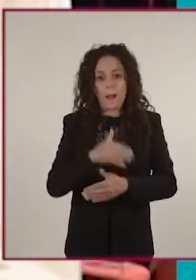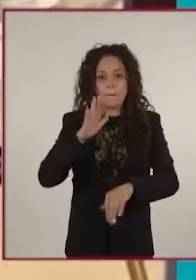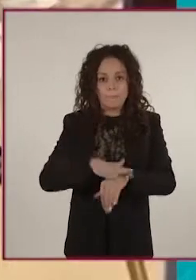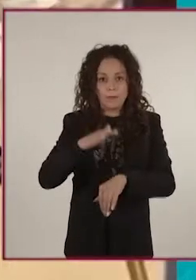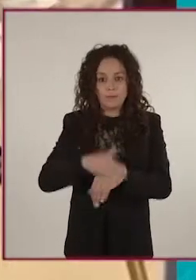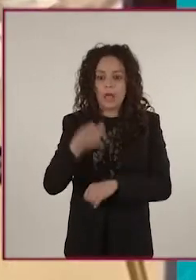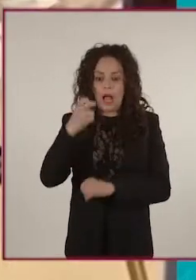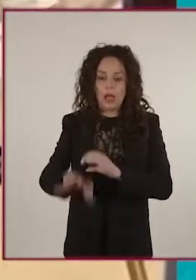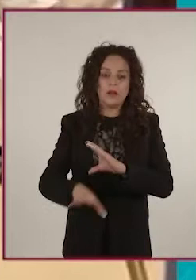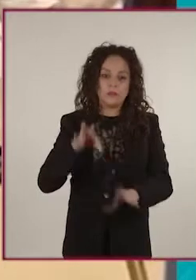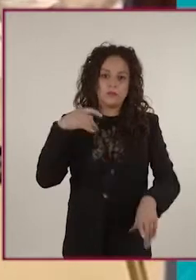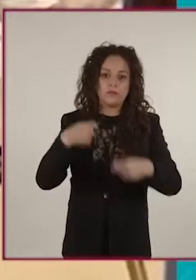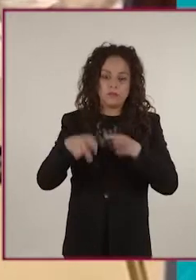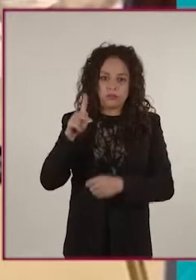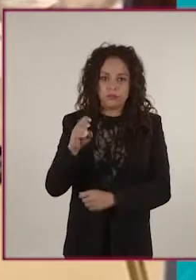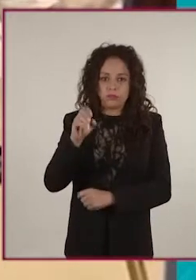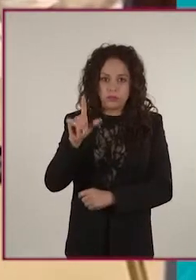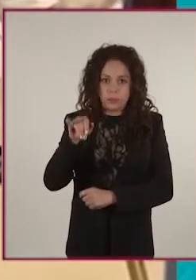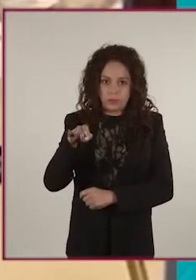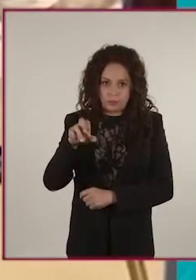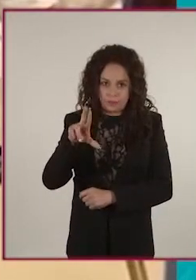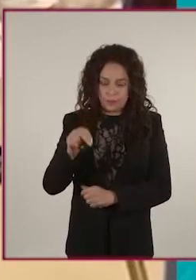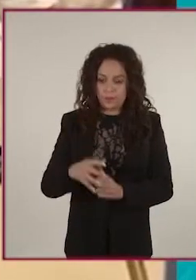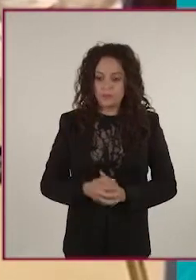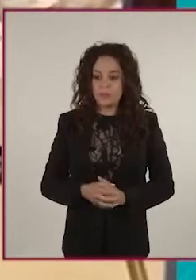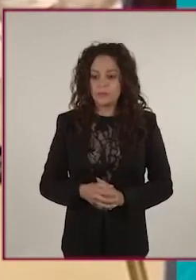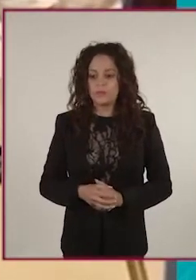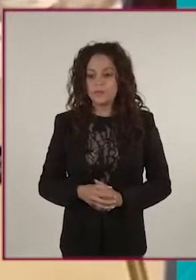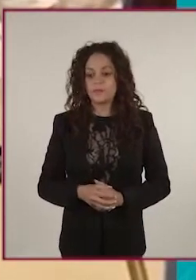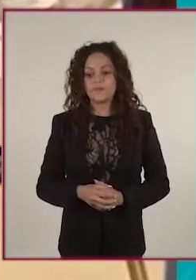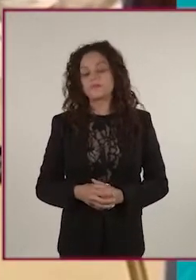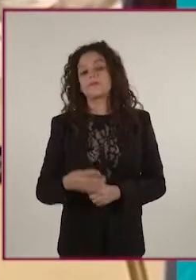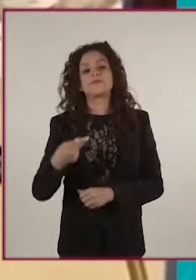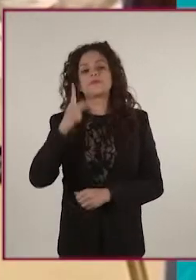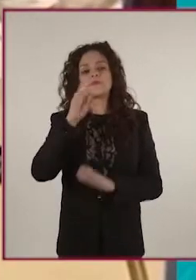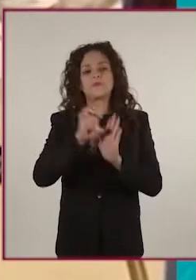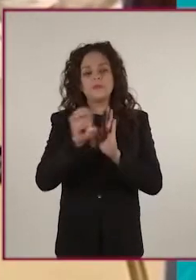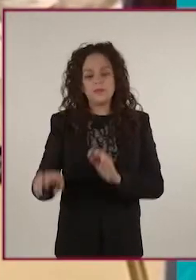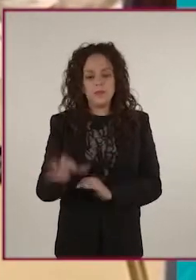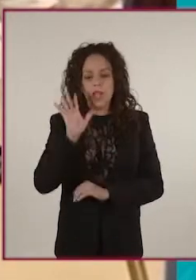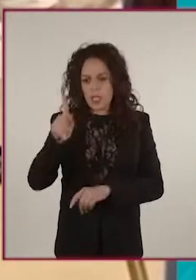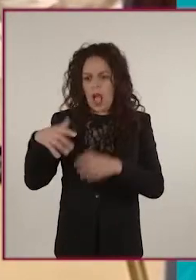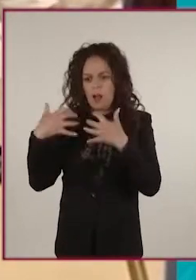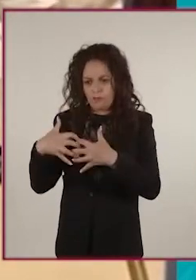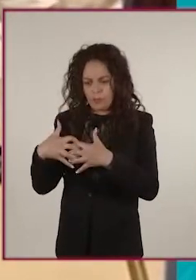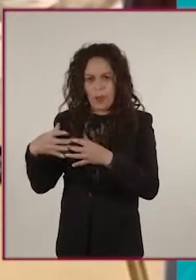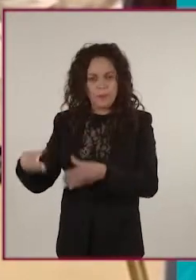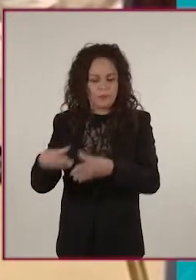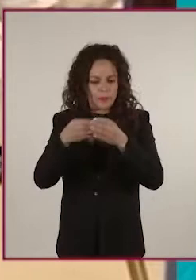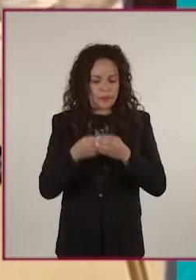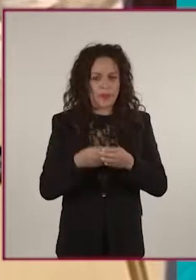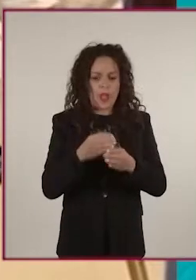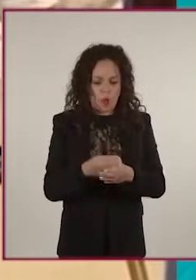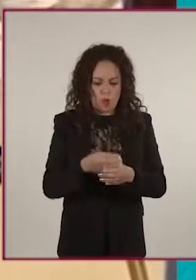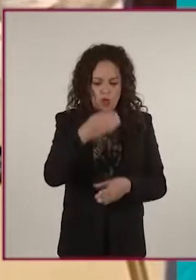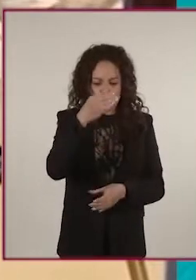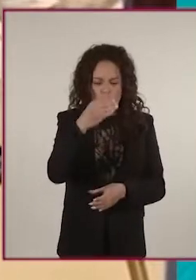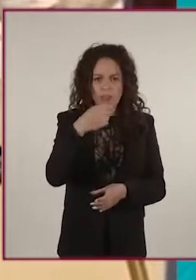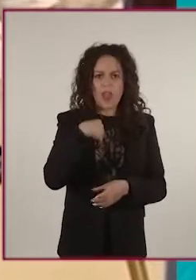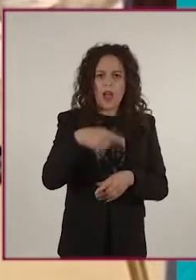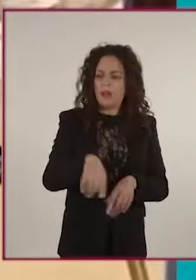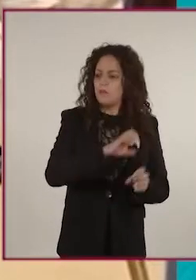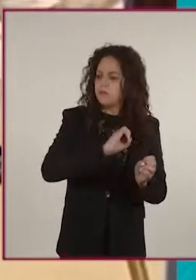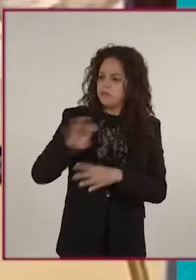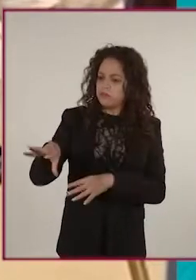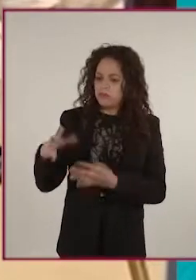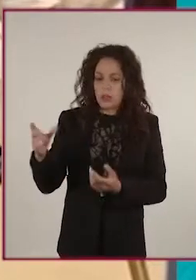¿no? ¿Cómo se desintegra eso? Si ya tengo la botella y la tiro en el agua, ¿cómo se desintegra? ¿El agua la